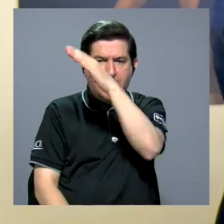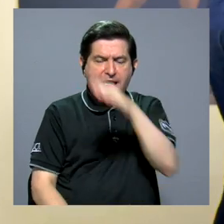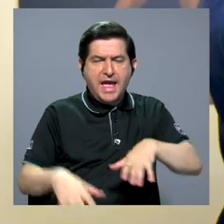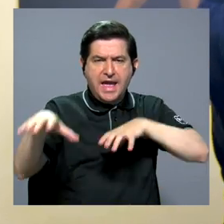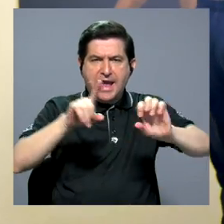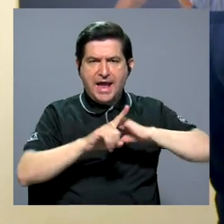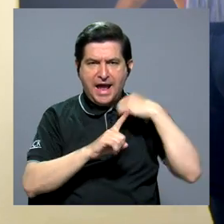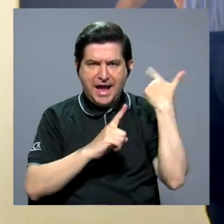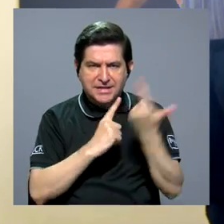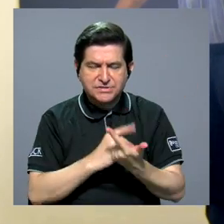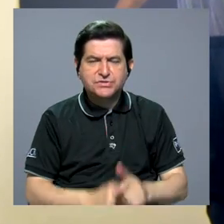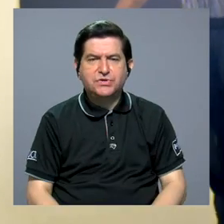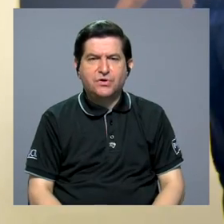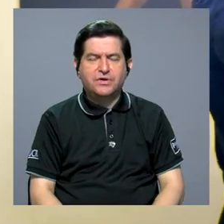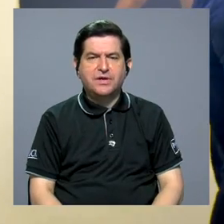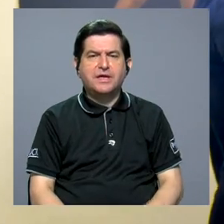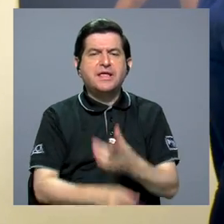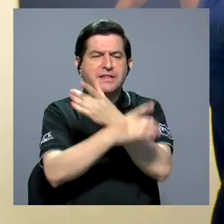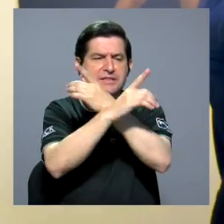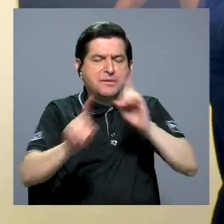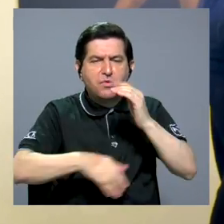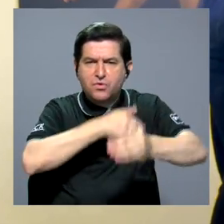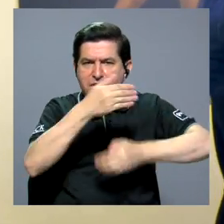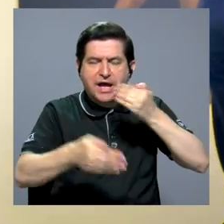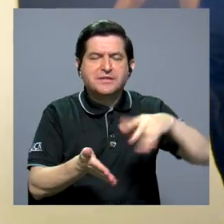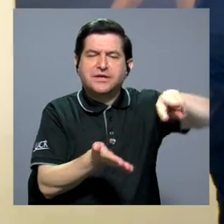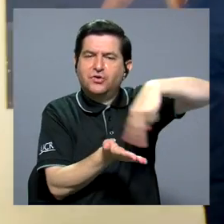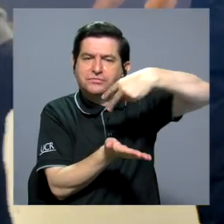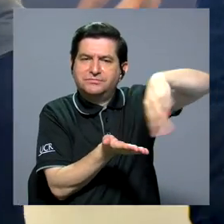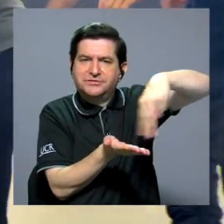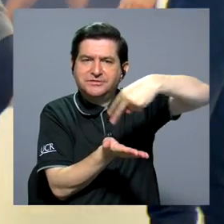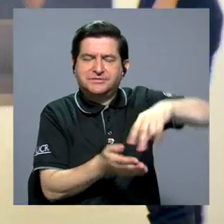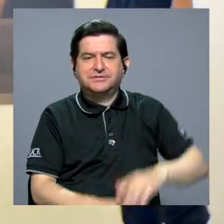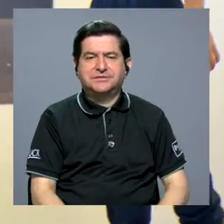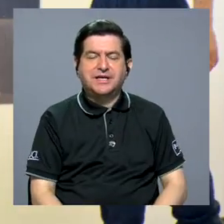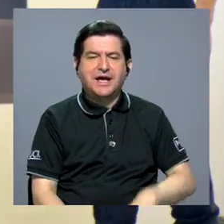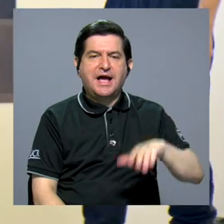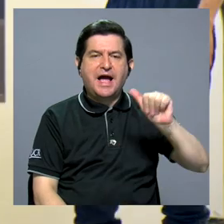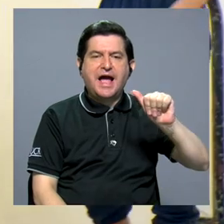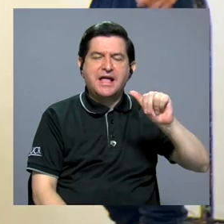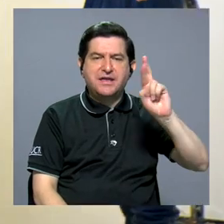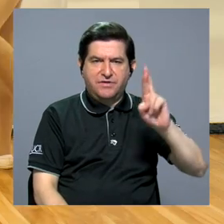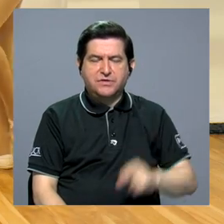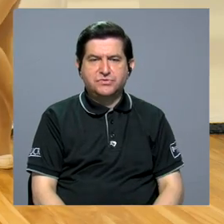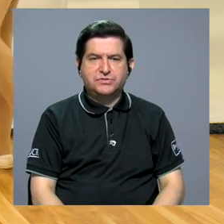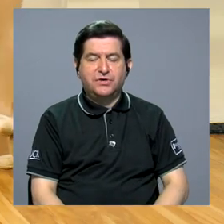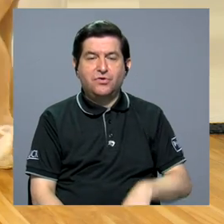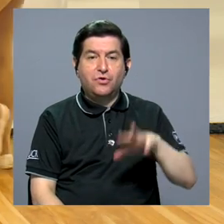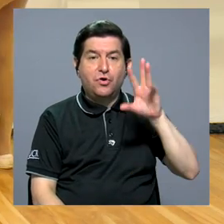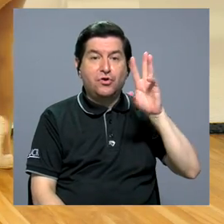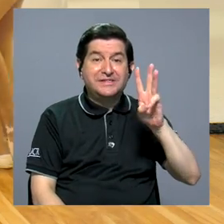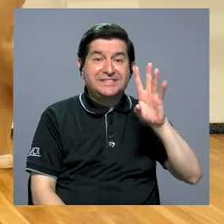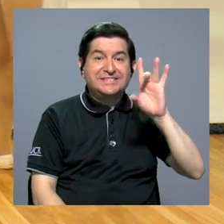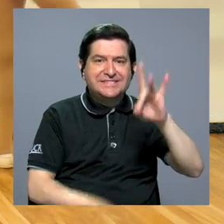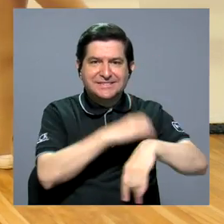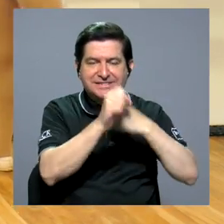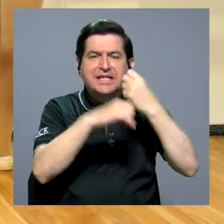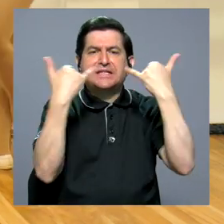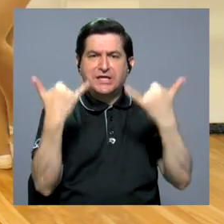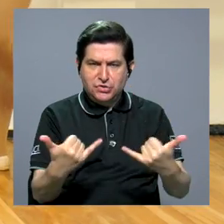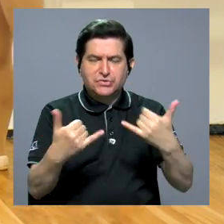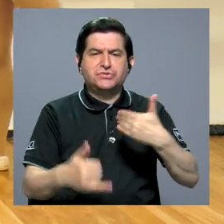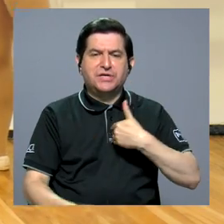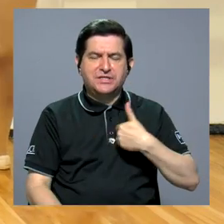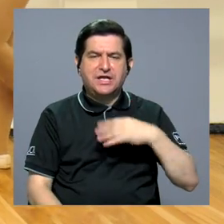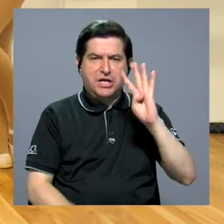un eje de acción social y velar por la democratización de la danza. Angie Rauseo, a sus 68